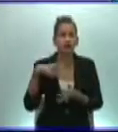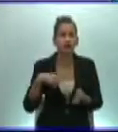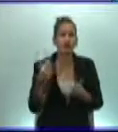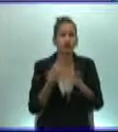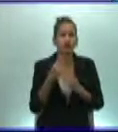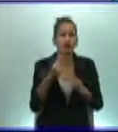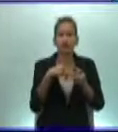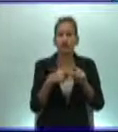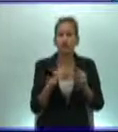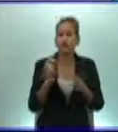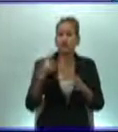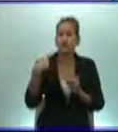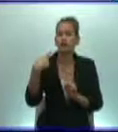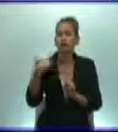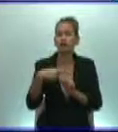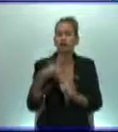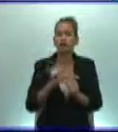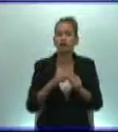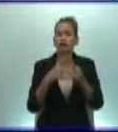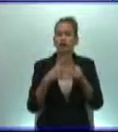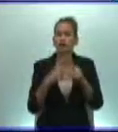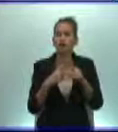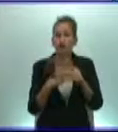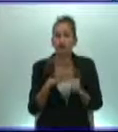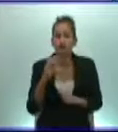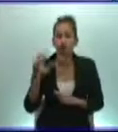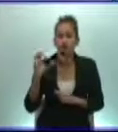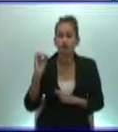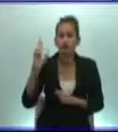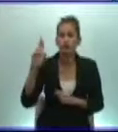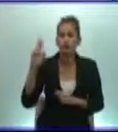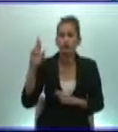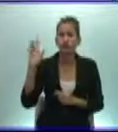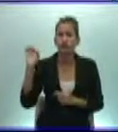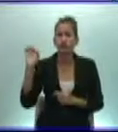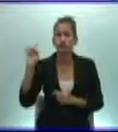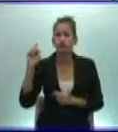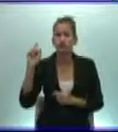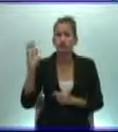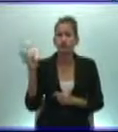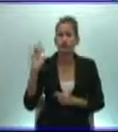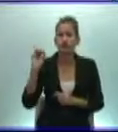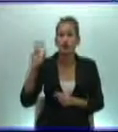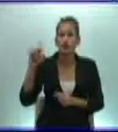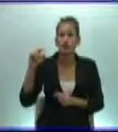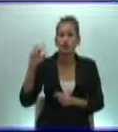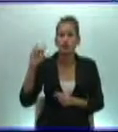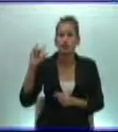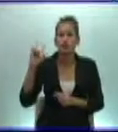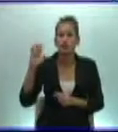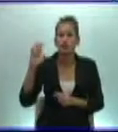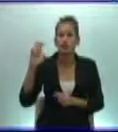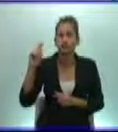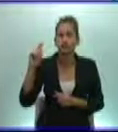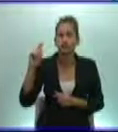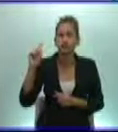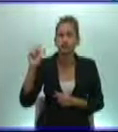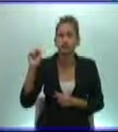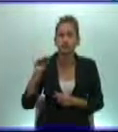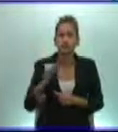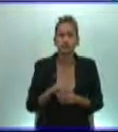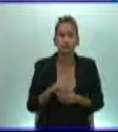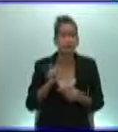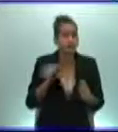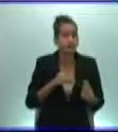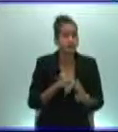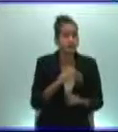por la suma de sus ángulos correspondientes, observen ustedes que acabo de sustituir los elementos que acabamos